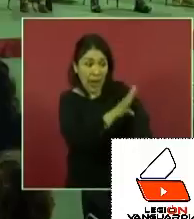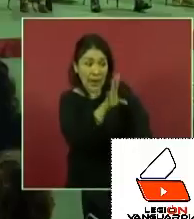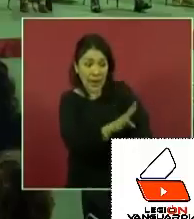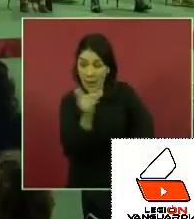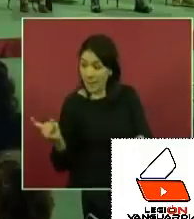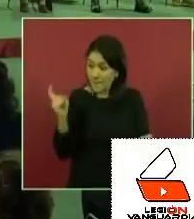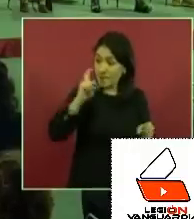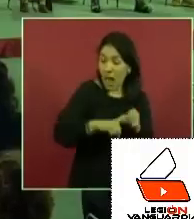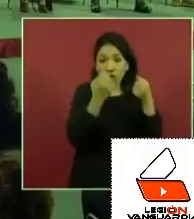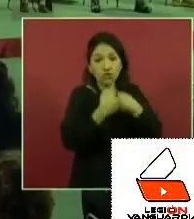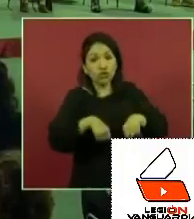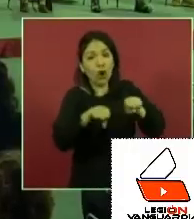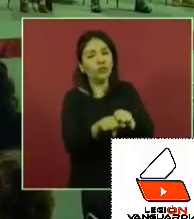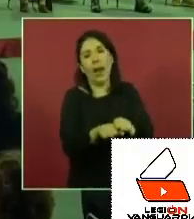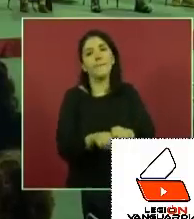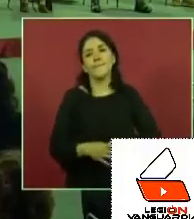socio